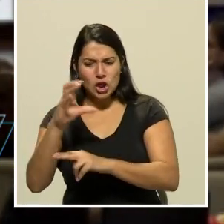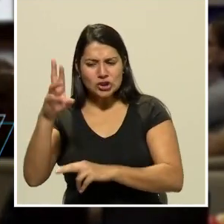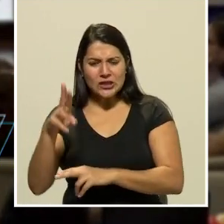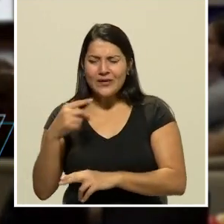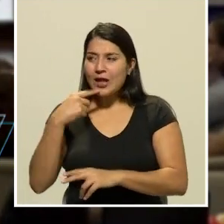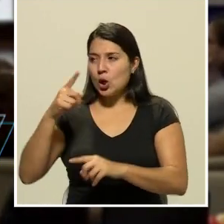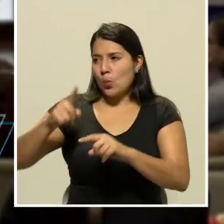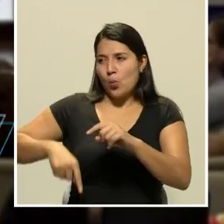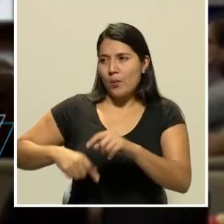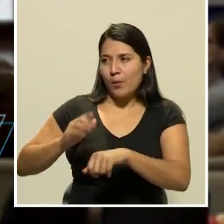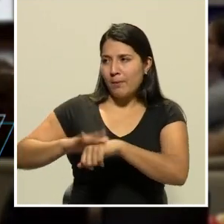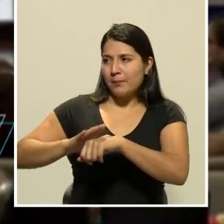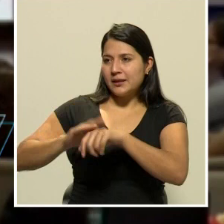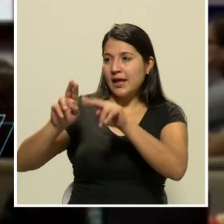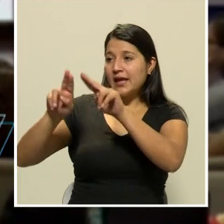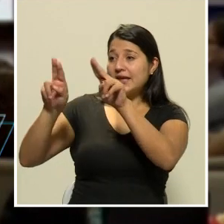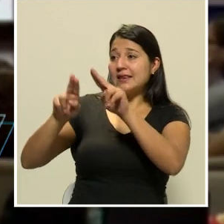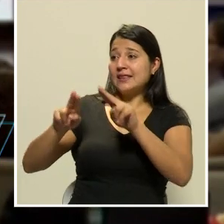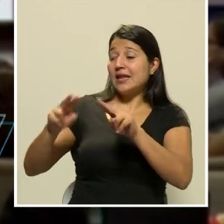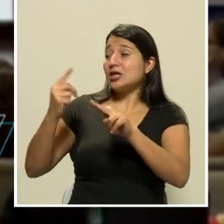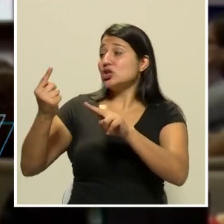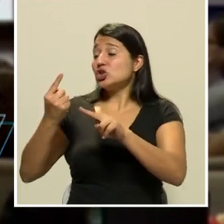demanda. Y llevar